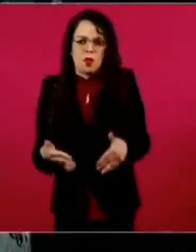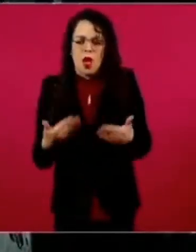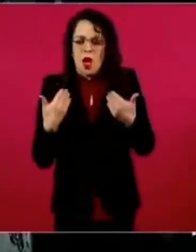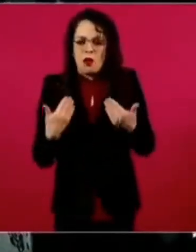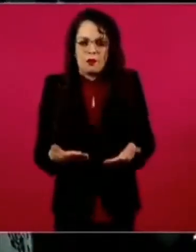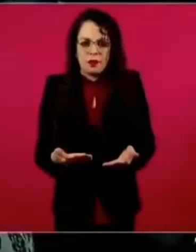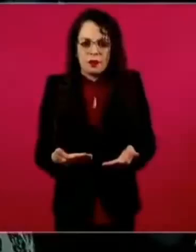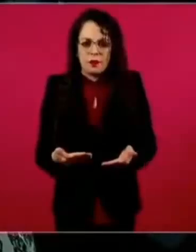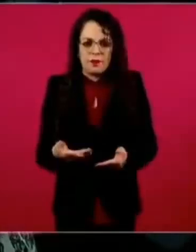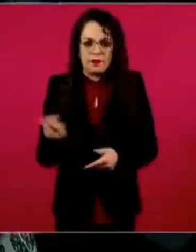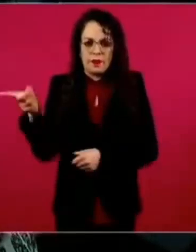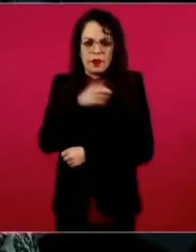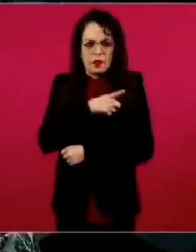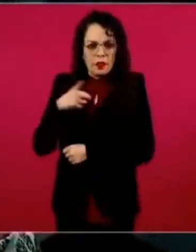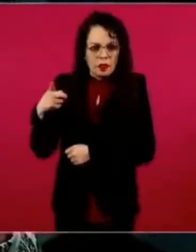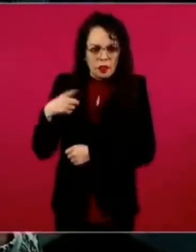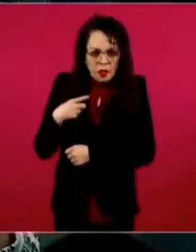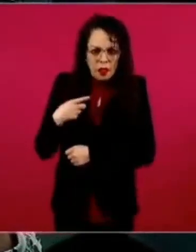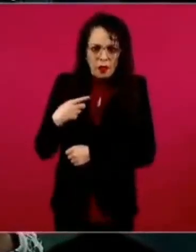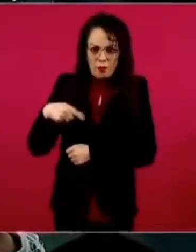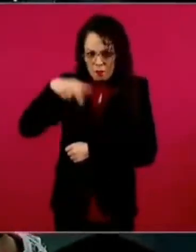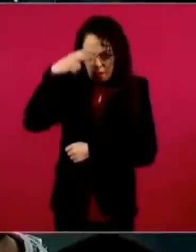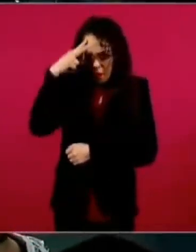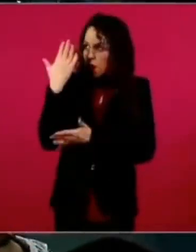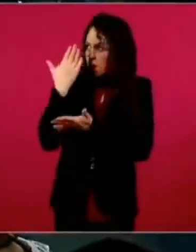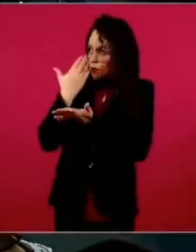hubo deuda